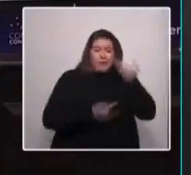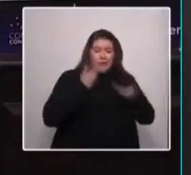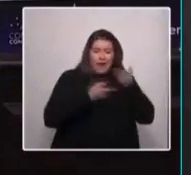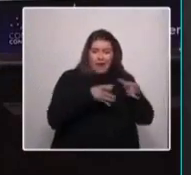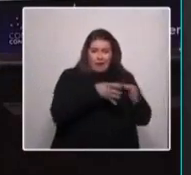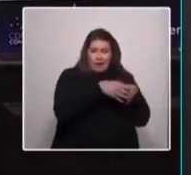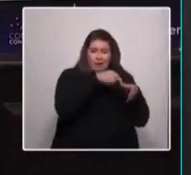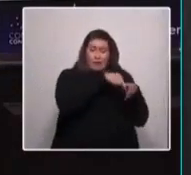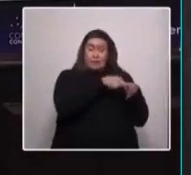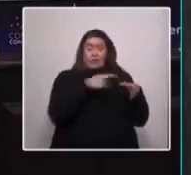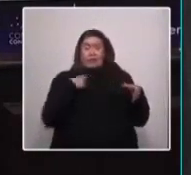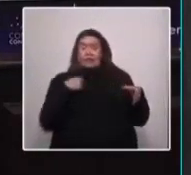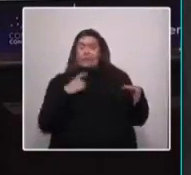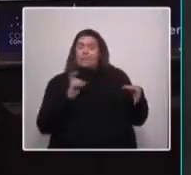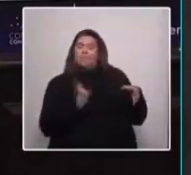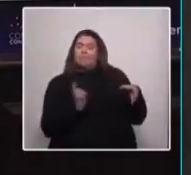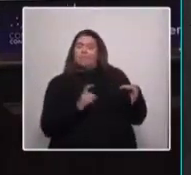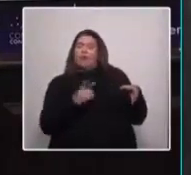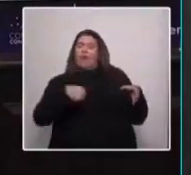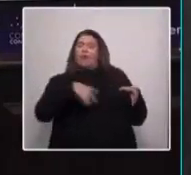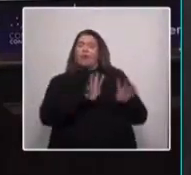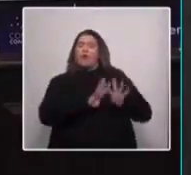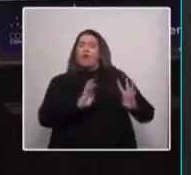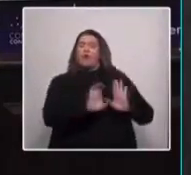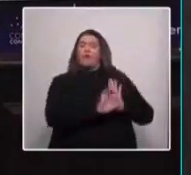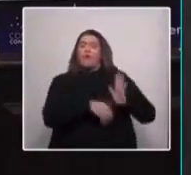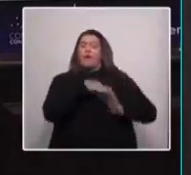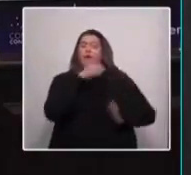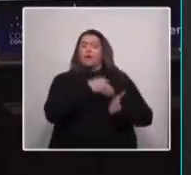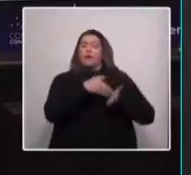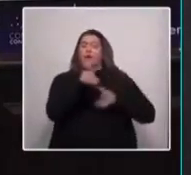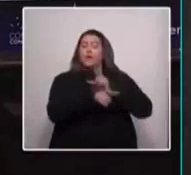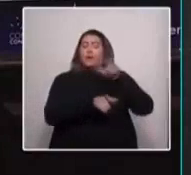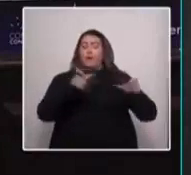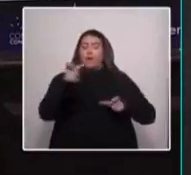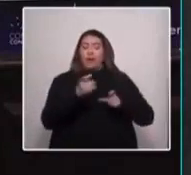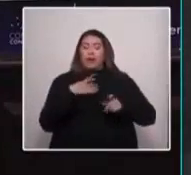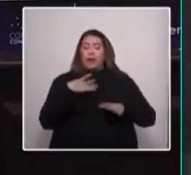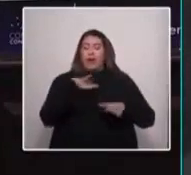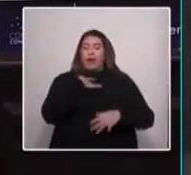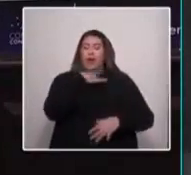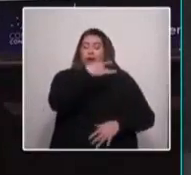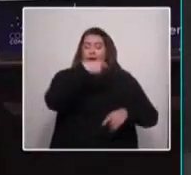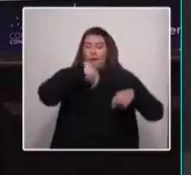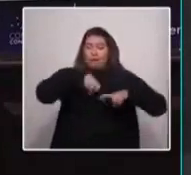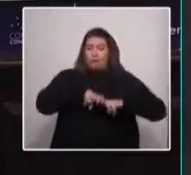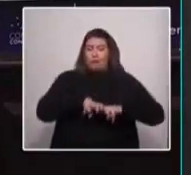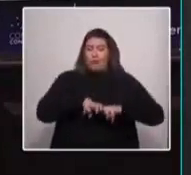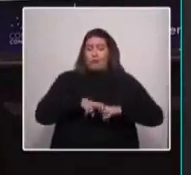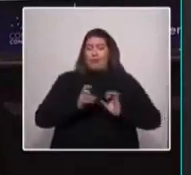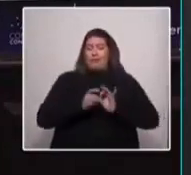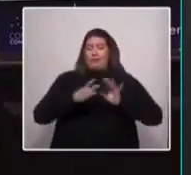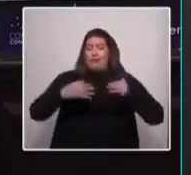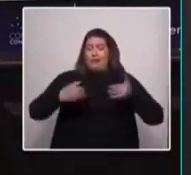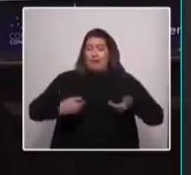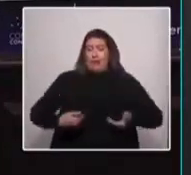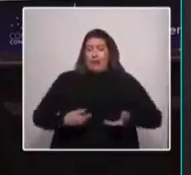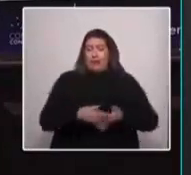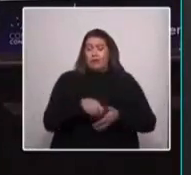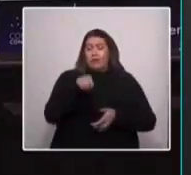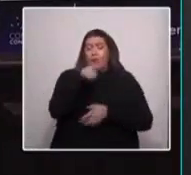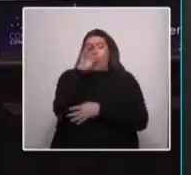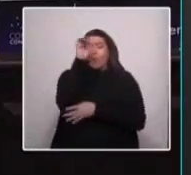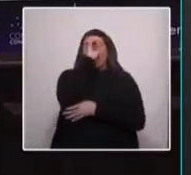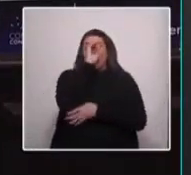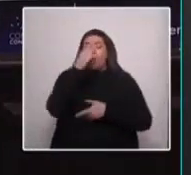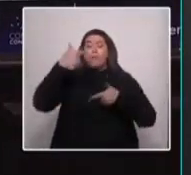derecha. Claro, apuntar a que es imposible empezar a escribir una constitución si tú no defines, por ejemplo, las comisiones, y dentro de esas